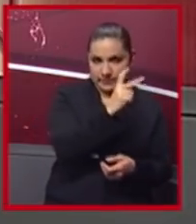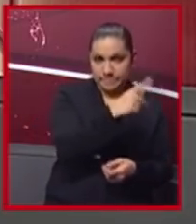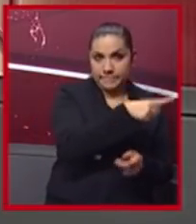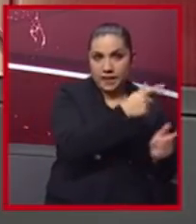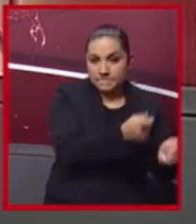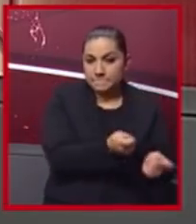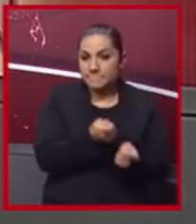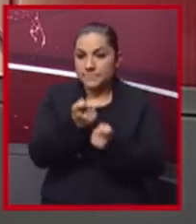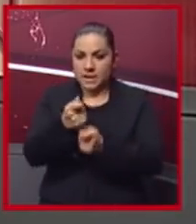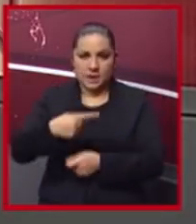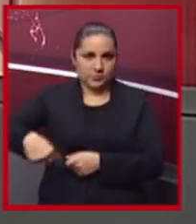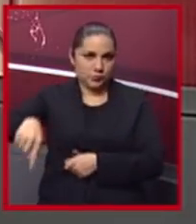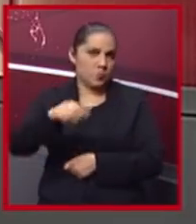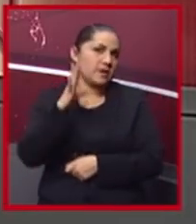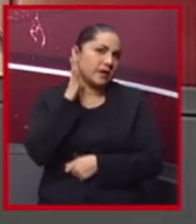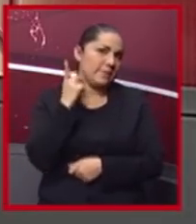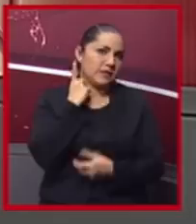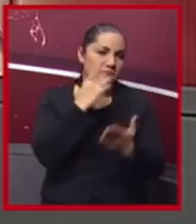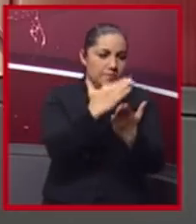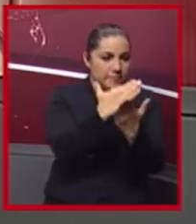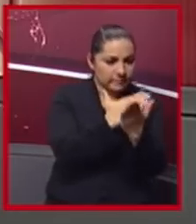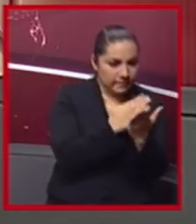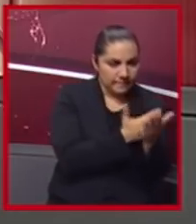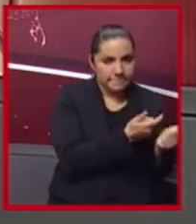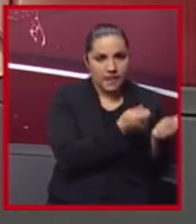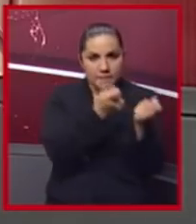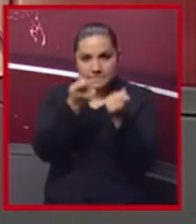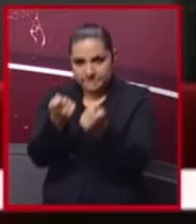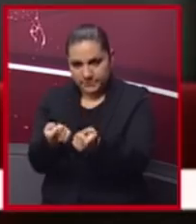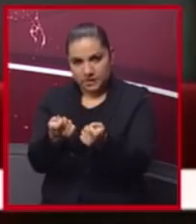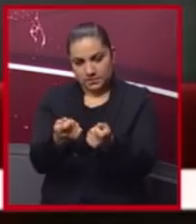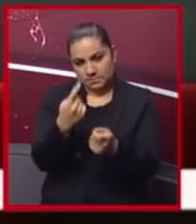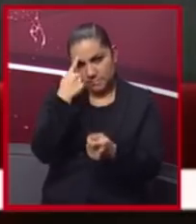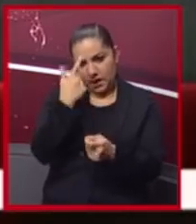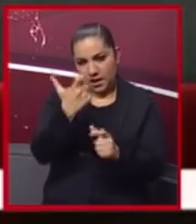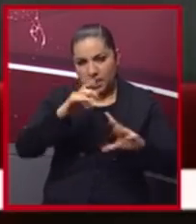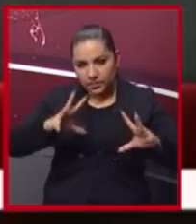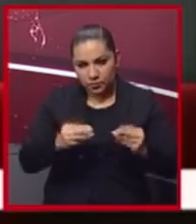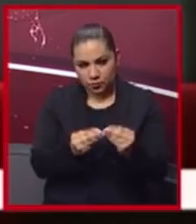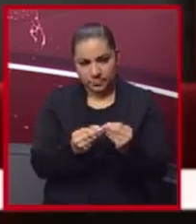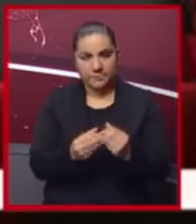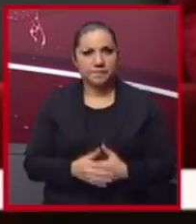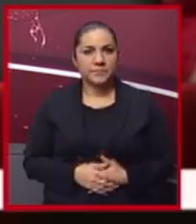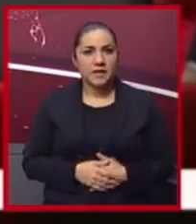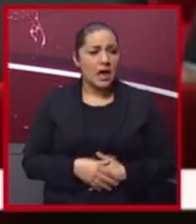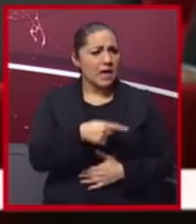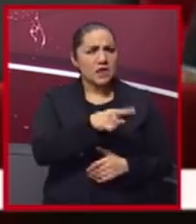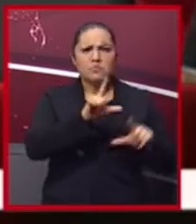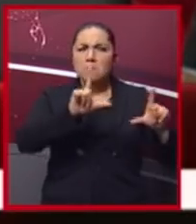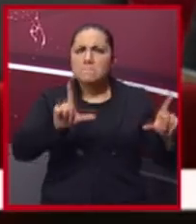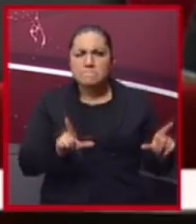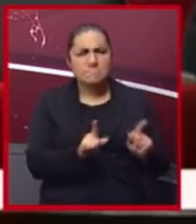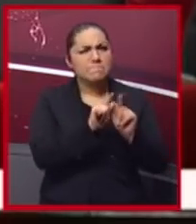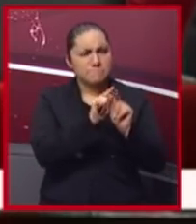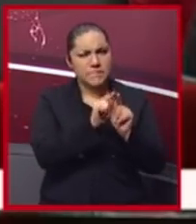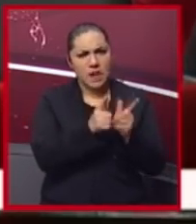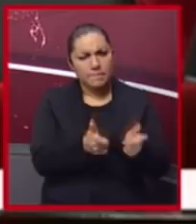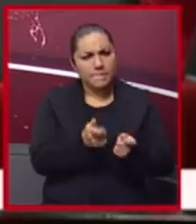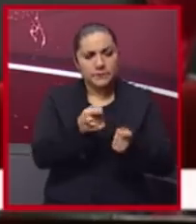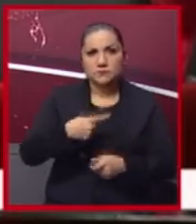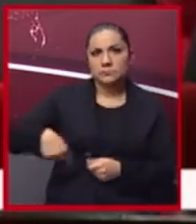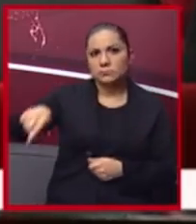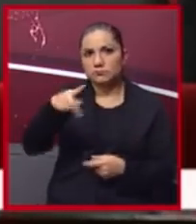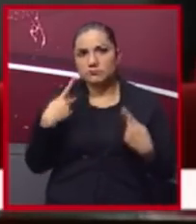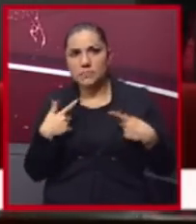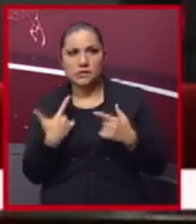Cámara de los Diputados. Vamos a ver cómo ocurrió en este acto. En un breve acto y con enorme expectación, el secretario